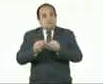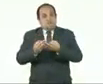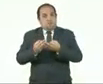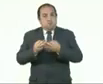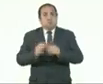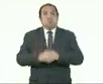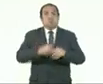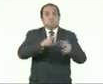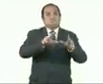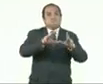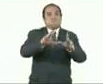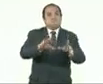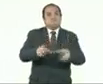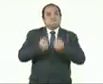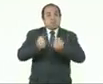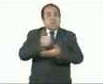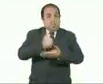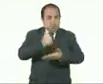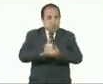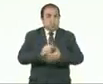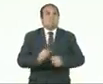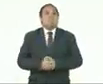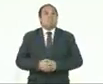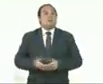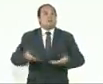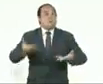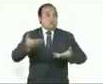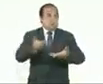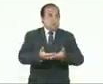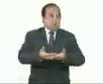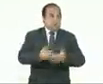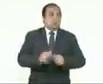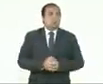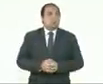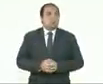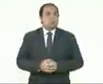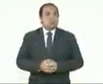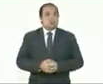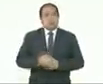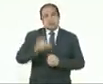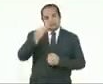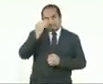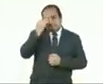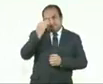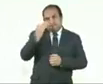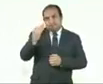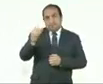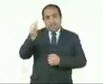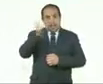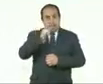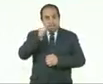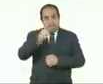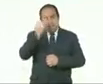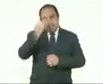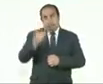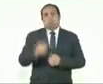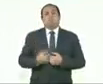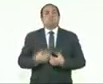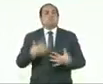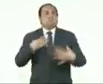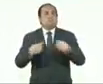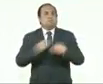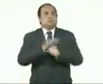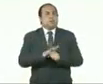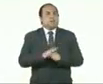la ciudad. Estuvo presente prácticamente todo el tiempo durante un periodo de la pandemia.